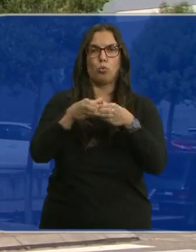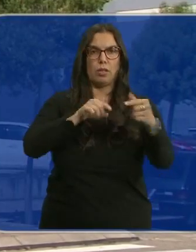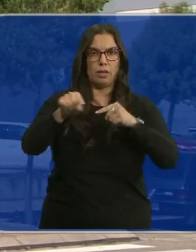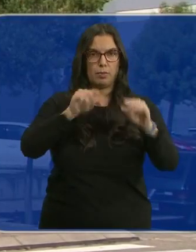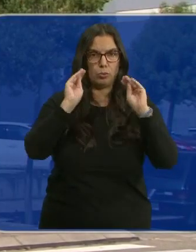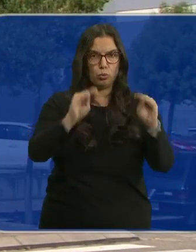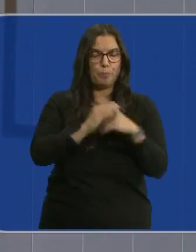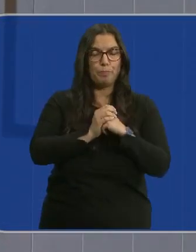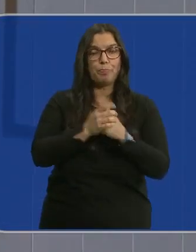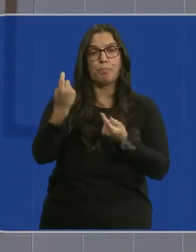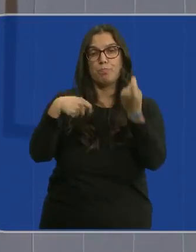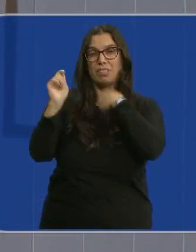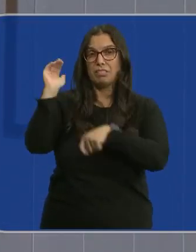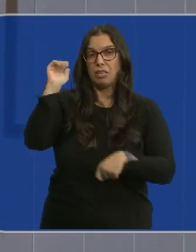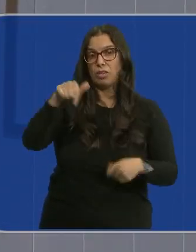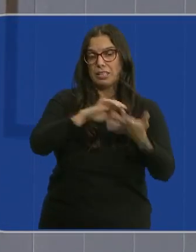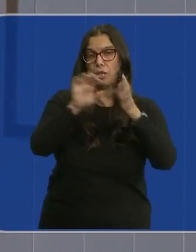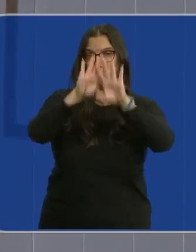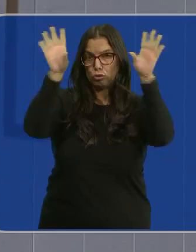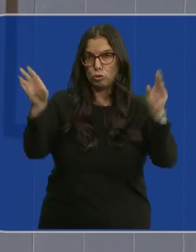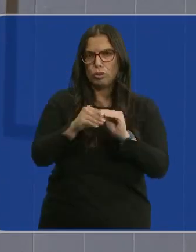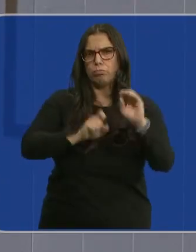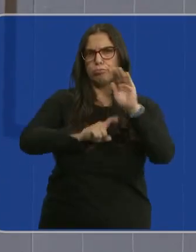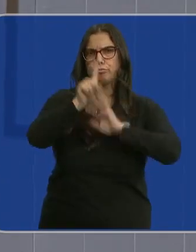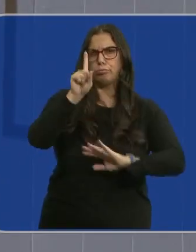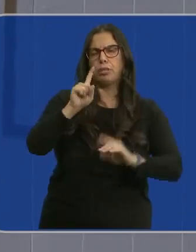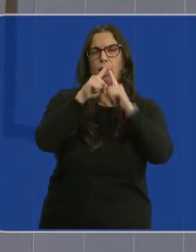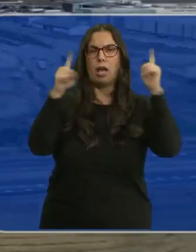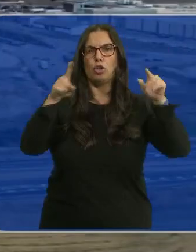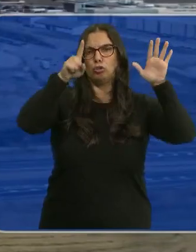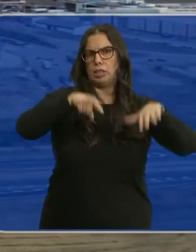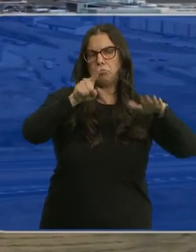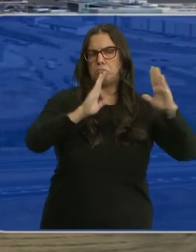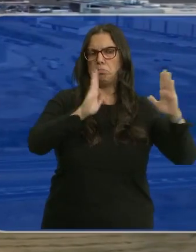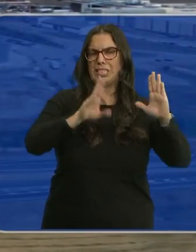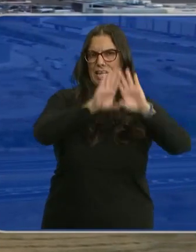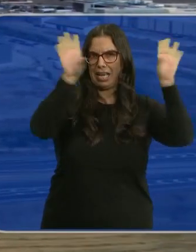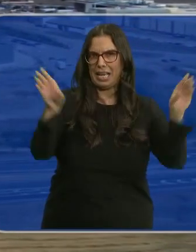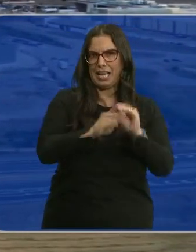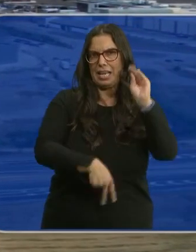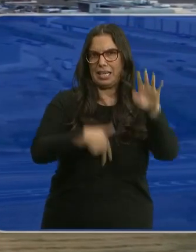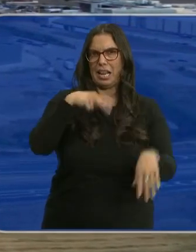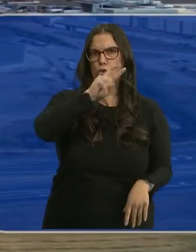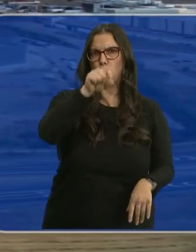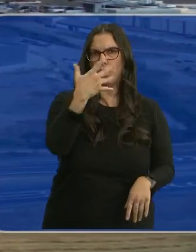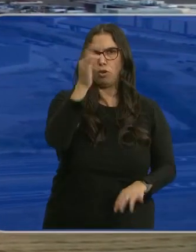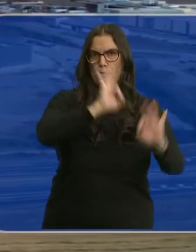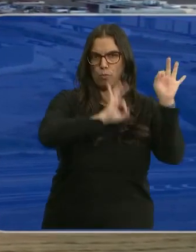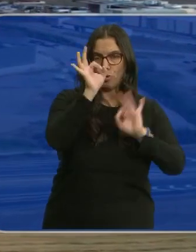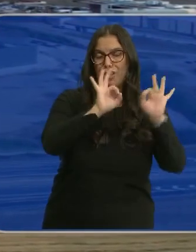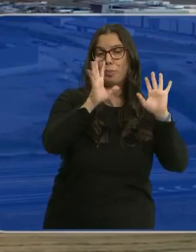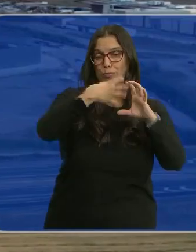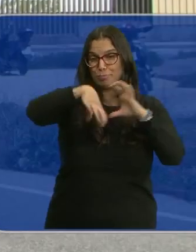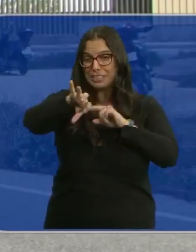Las exportaciones en Castilla y León a nivel global crecieron durante el primer semestre de 2025 un 2,5%.